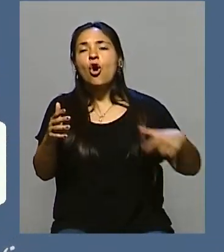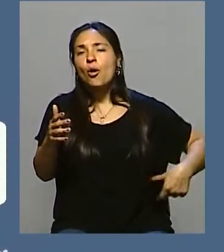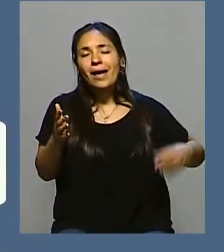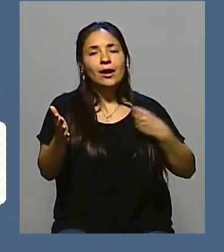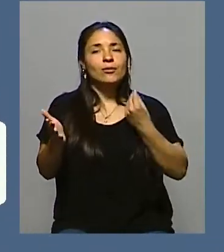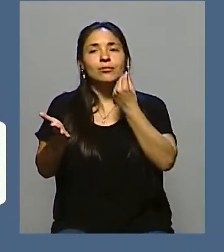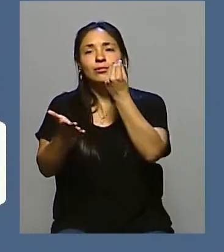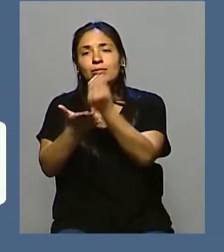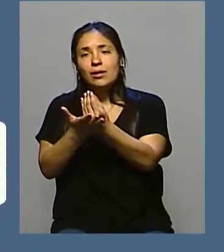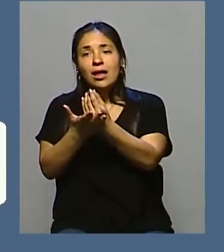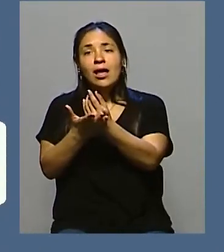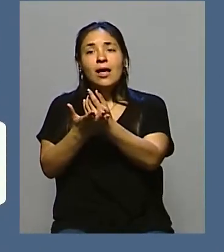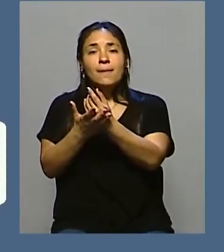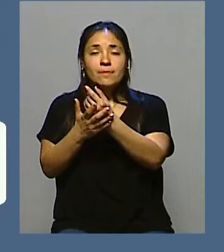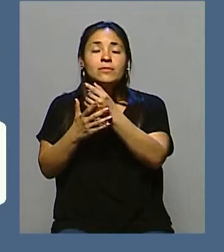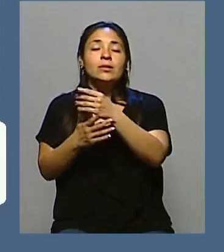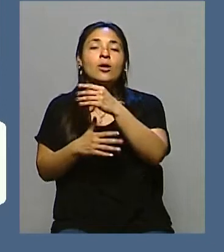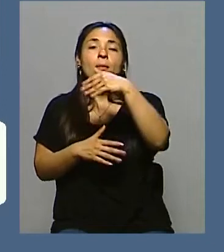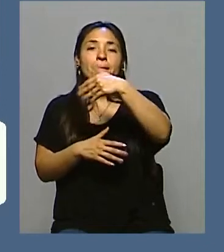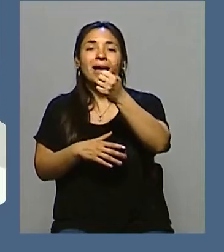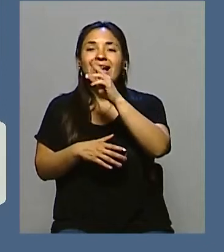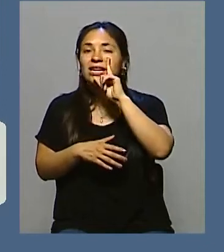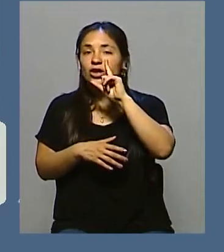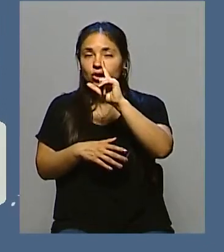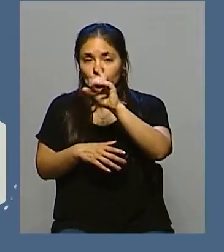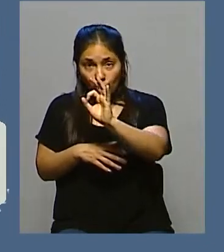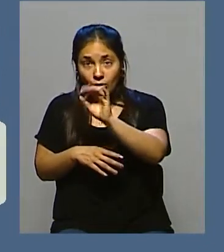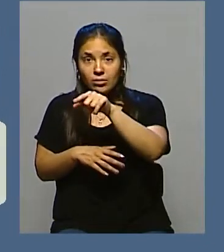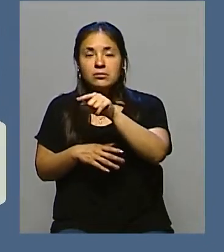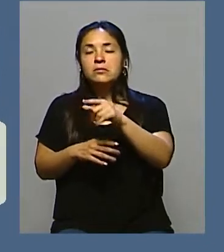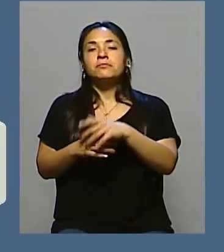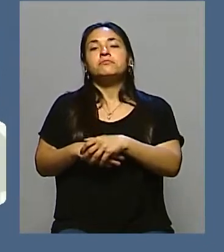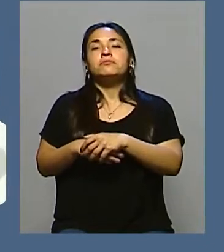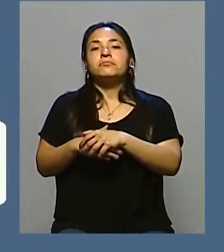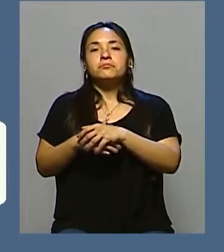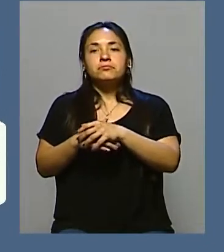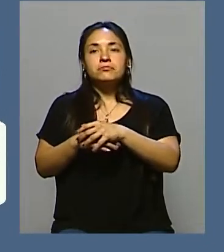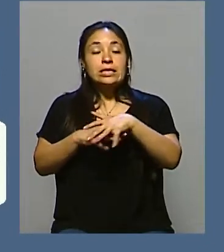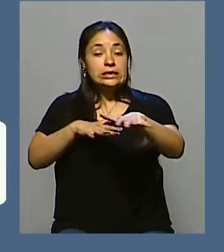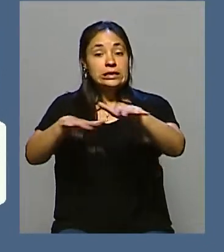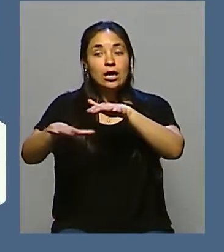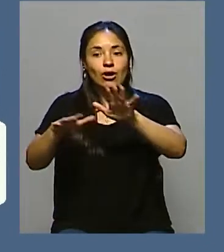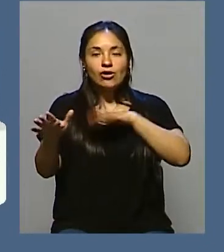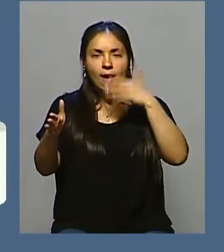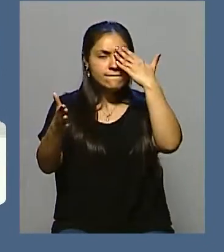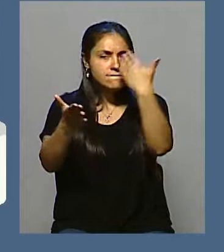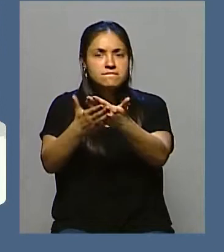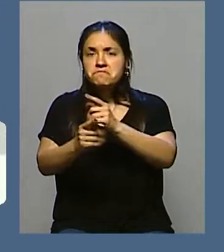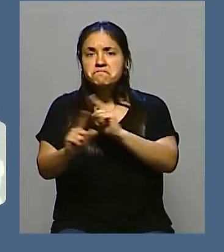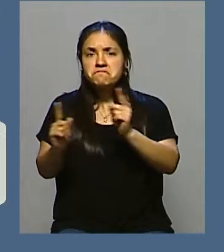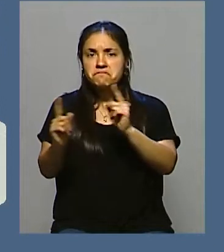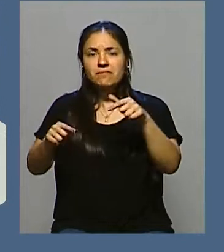por el financista Mario Draghi, no han sabido enfrentar mínimamente una situación